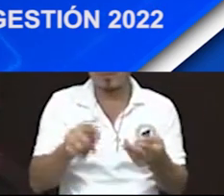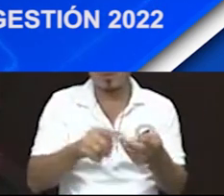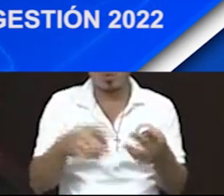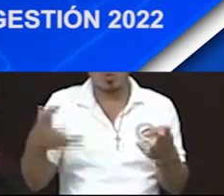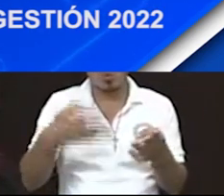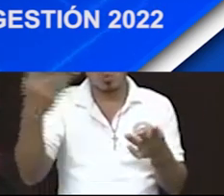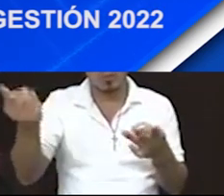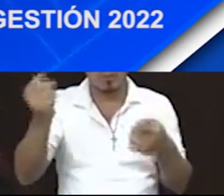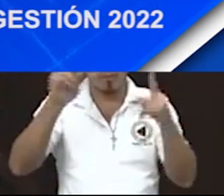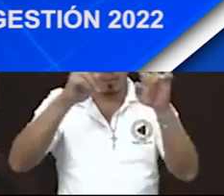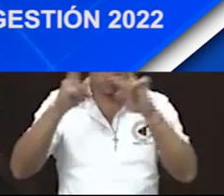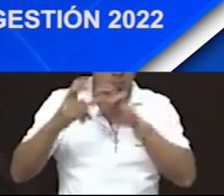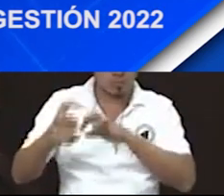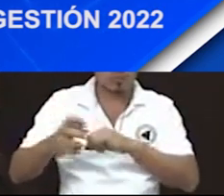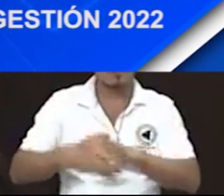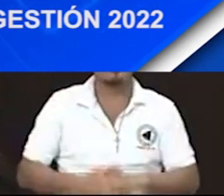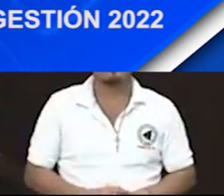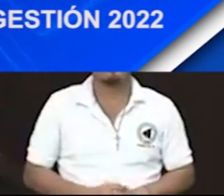calificadoras.